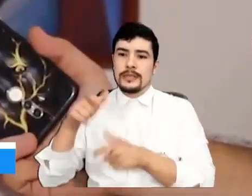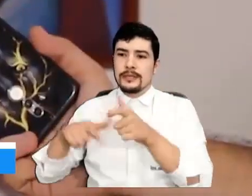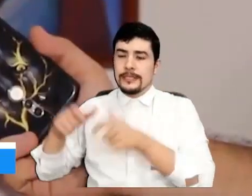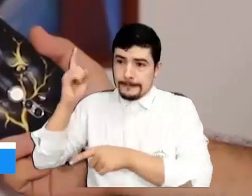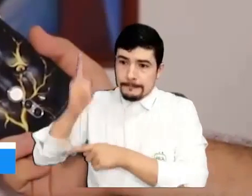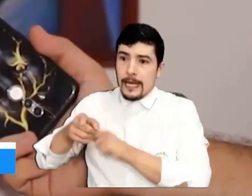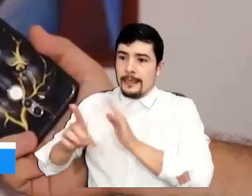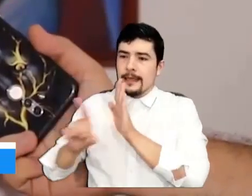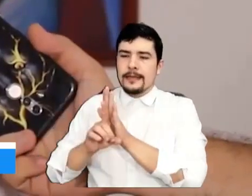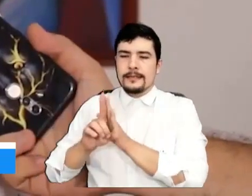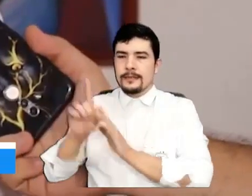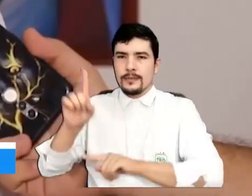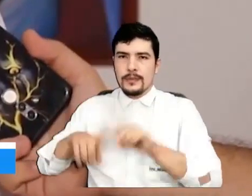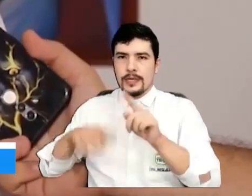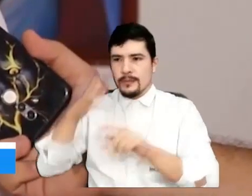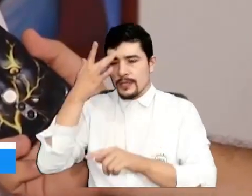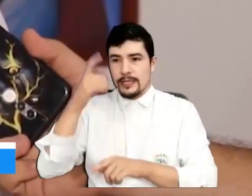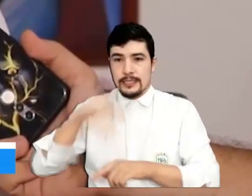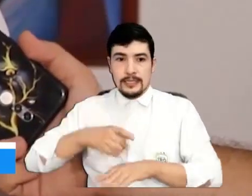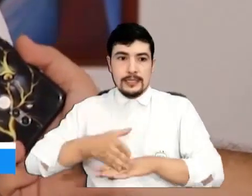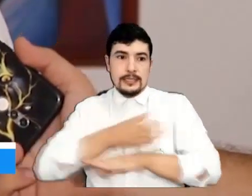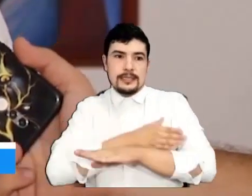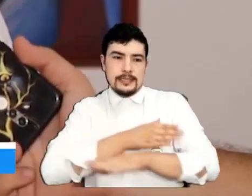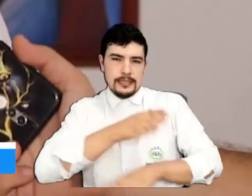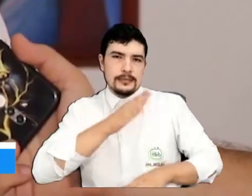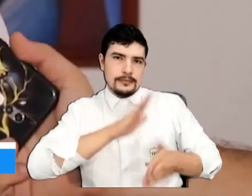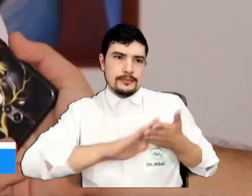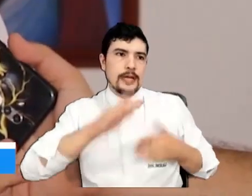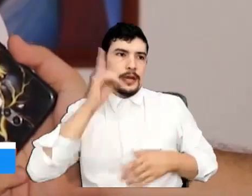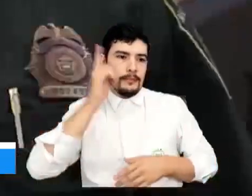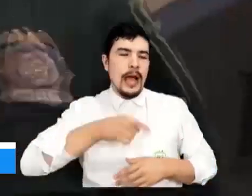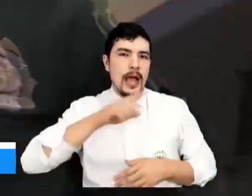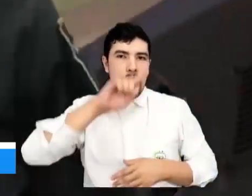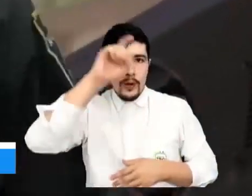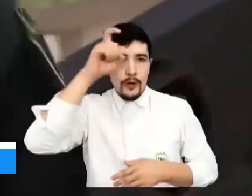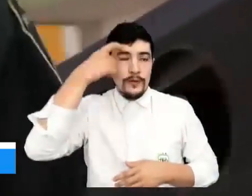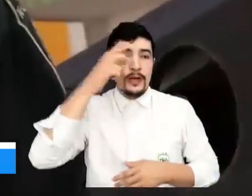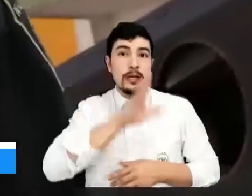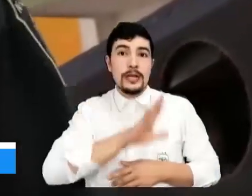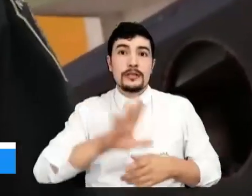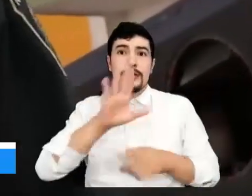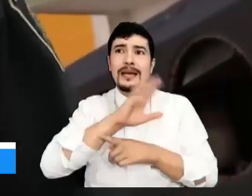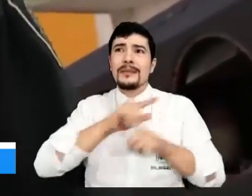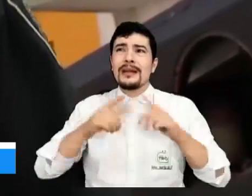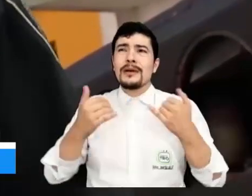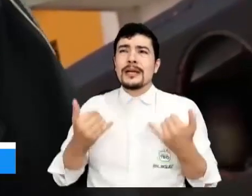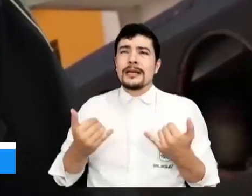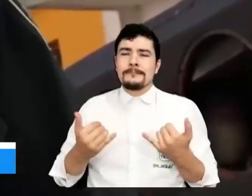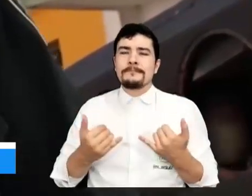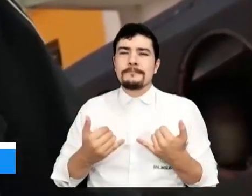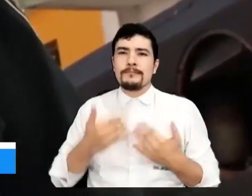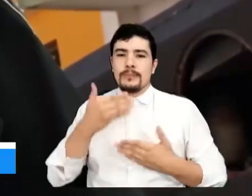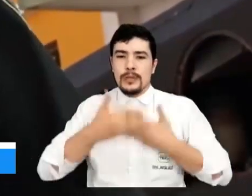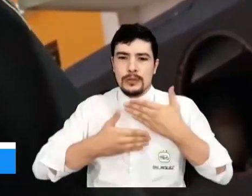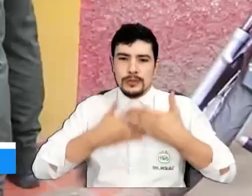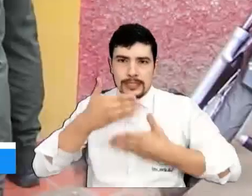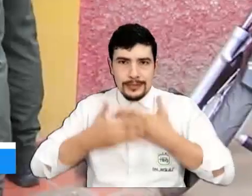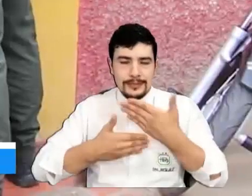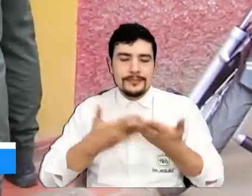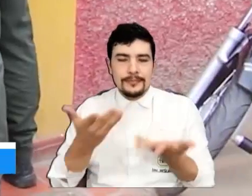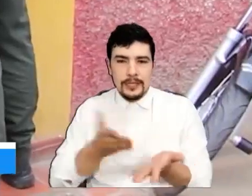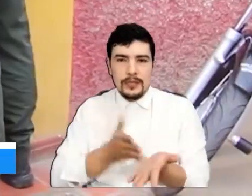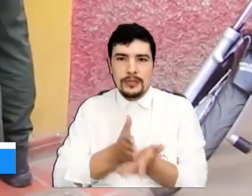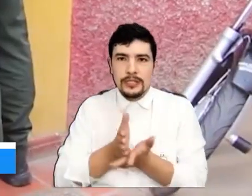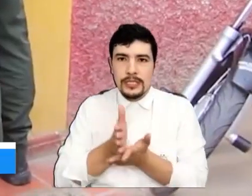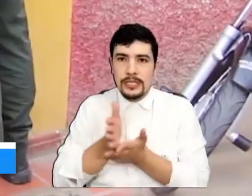desafortunadamente no pudimos adoptar esa medida. Seguimos de la mano con la fuerza pública. El comandante encargado de la estación de policía, Juan Agudelo,